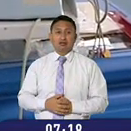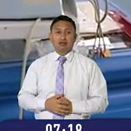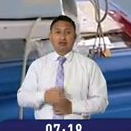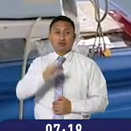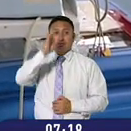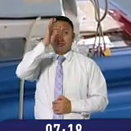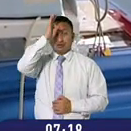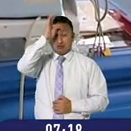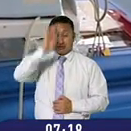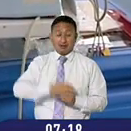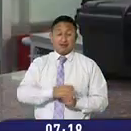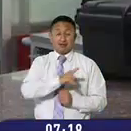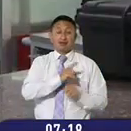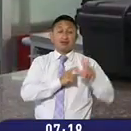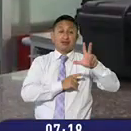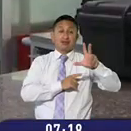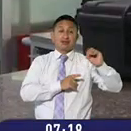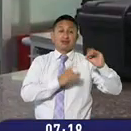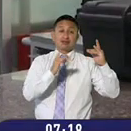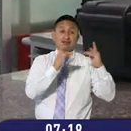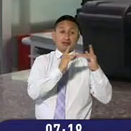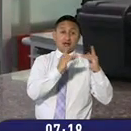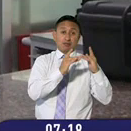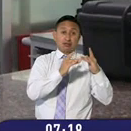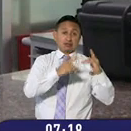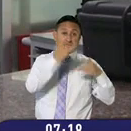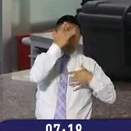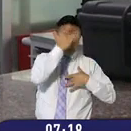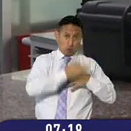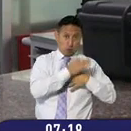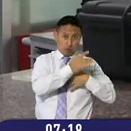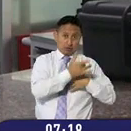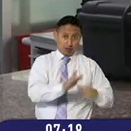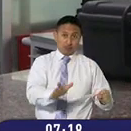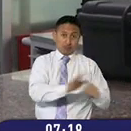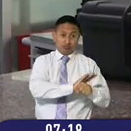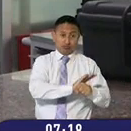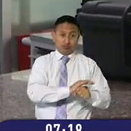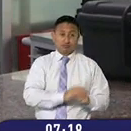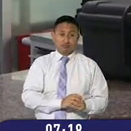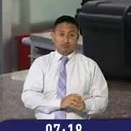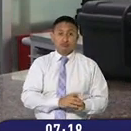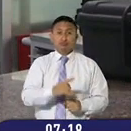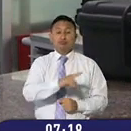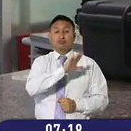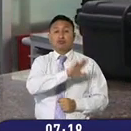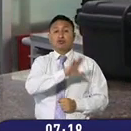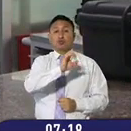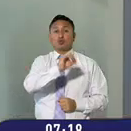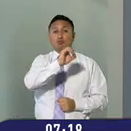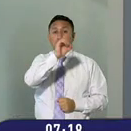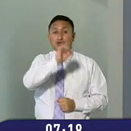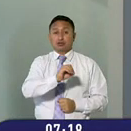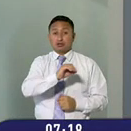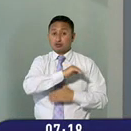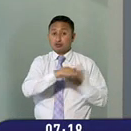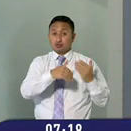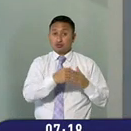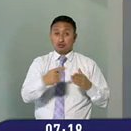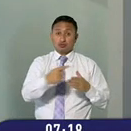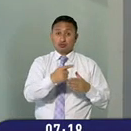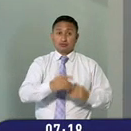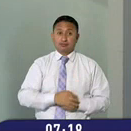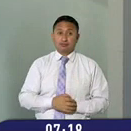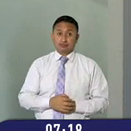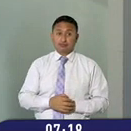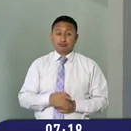camas destinadas para pacientes COVID están ocupadas. Esto equivale al 50% de toda la capacidad en esta casa de